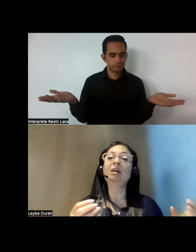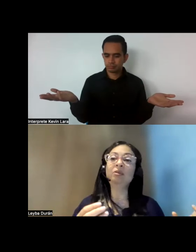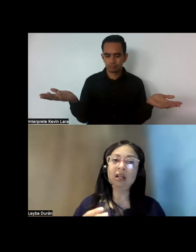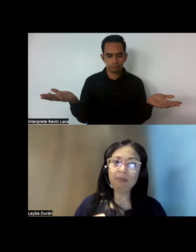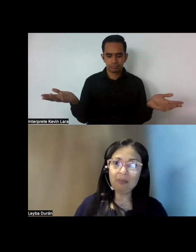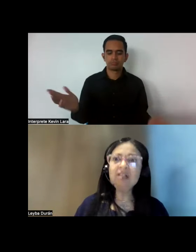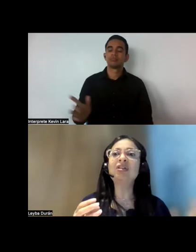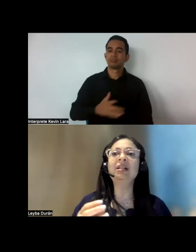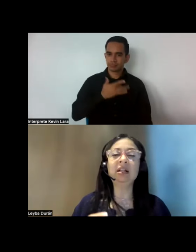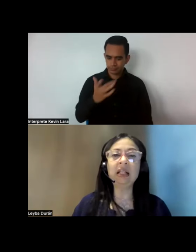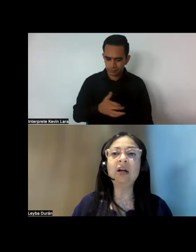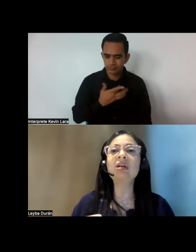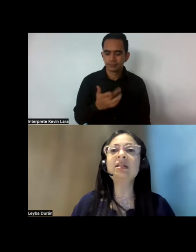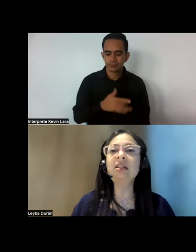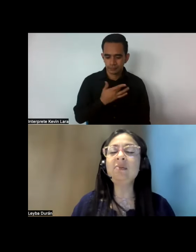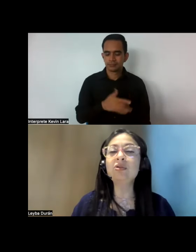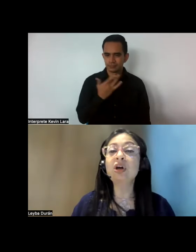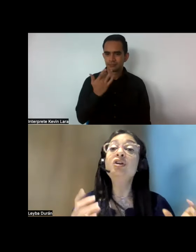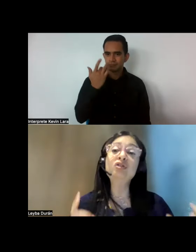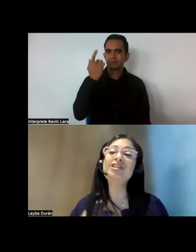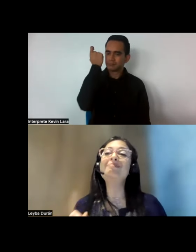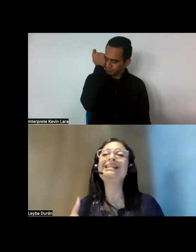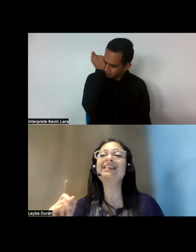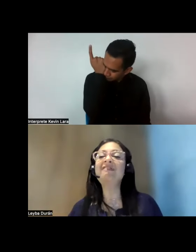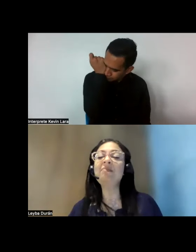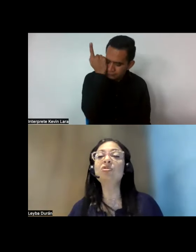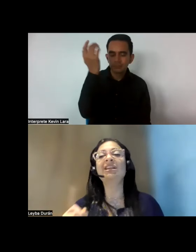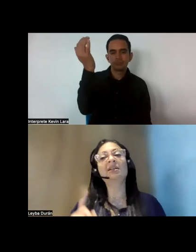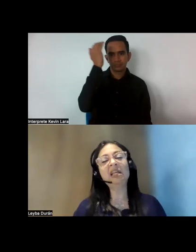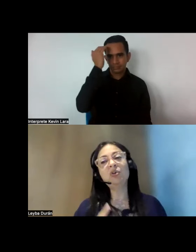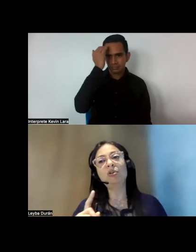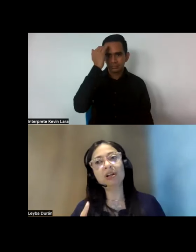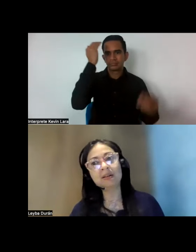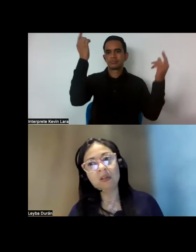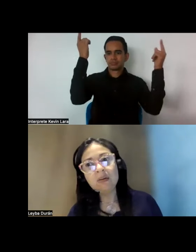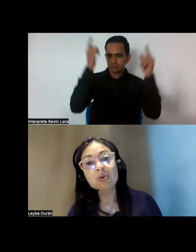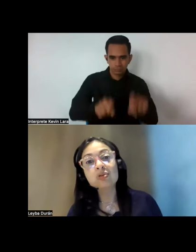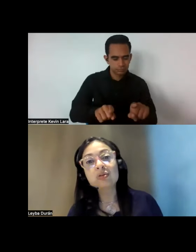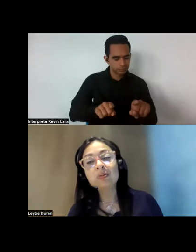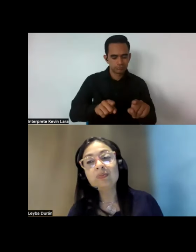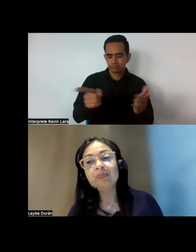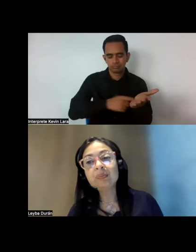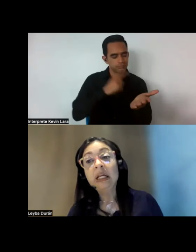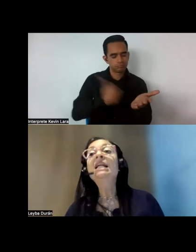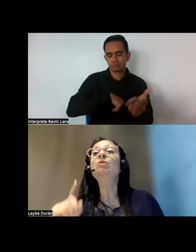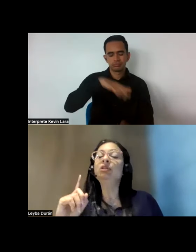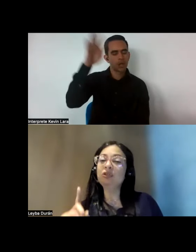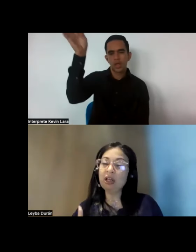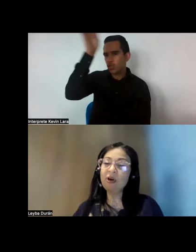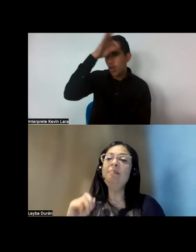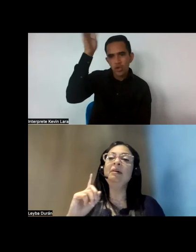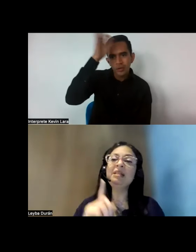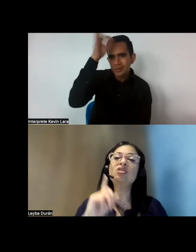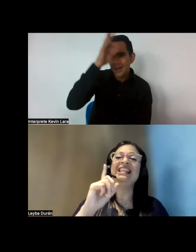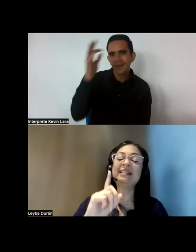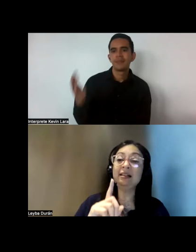y nos damos el permiso de entender lo que sentimos, no siempre sabemos qué hacer con lo que sentimos. Y cuando nos